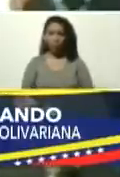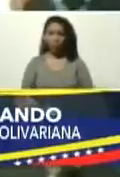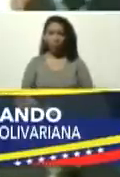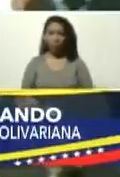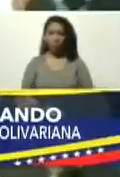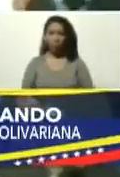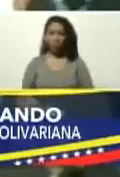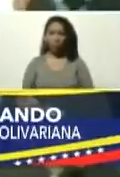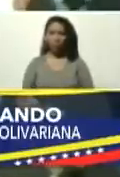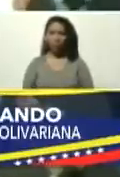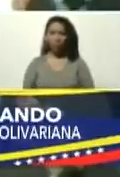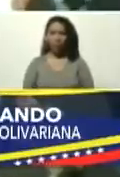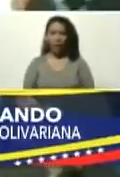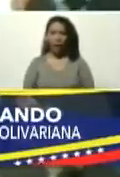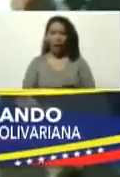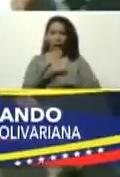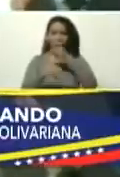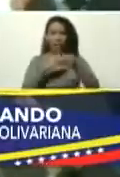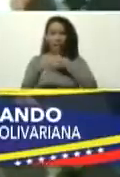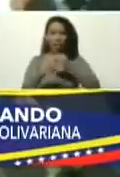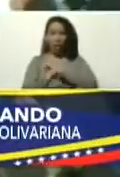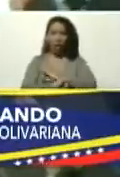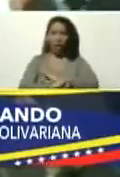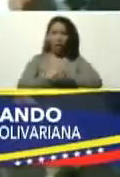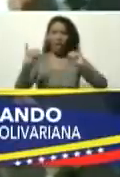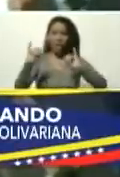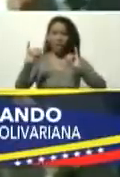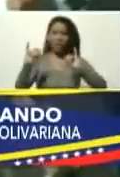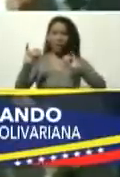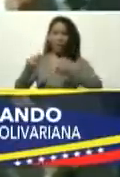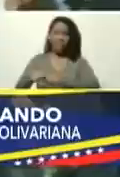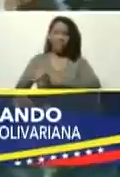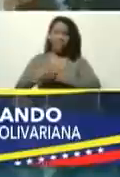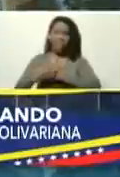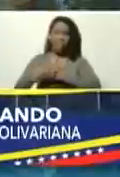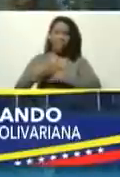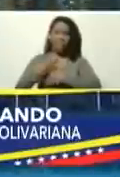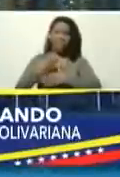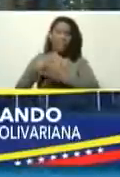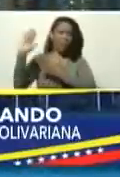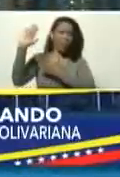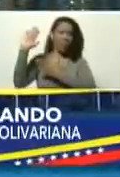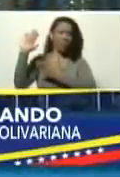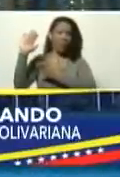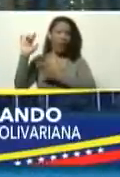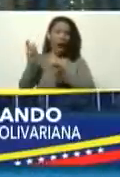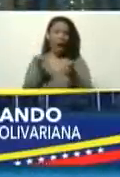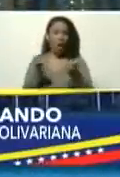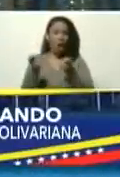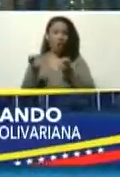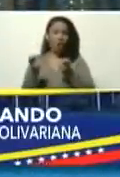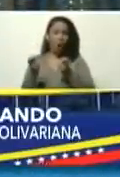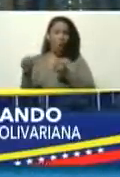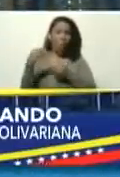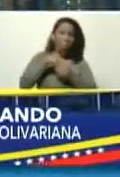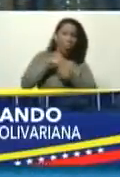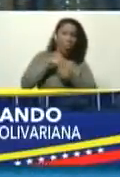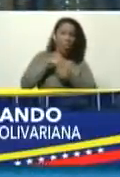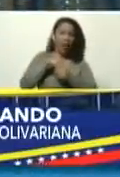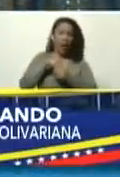y le dio la estocada final al dominio a la